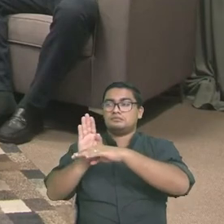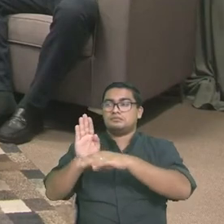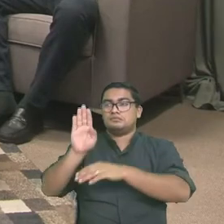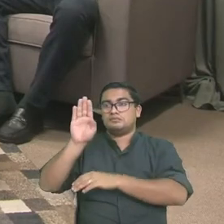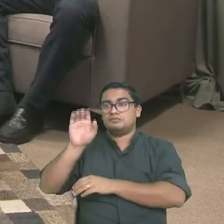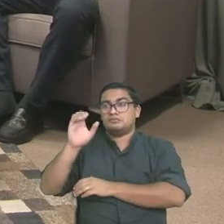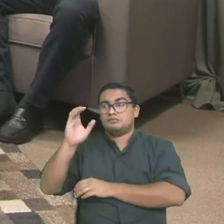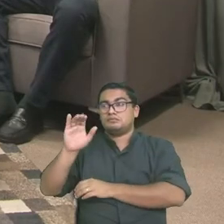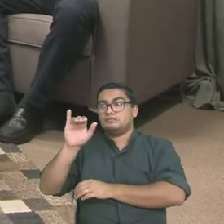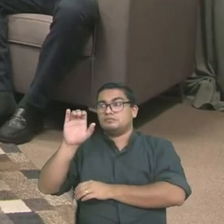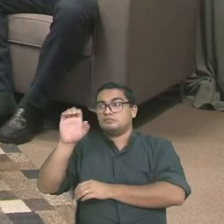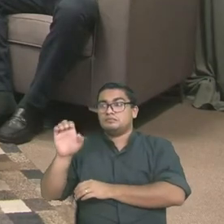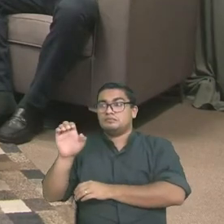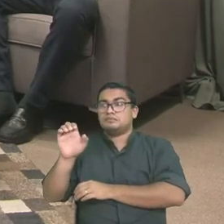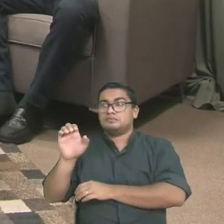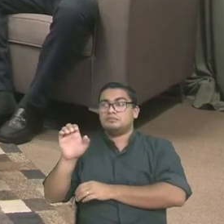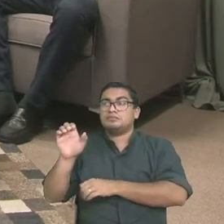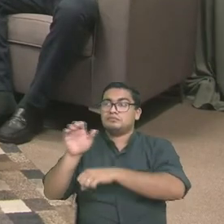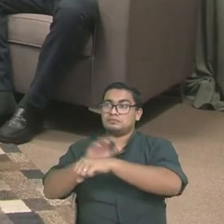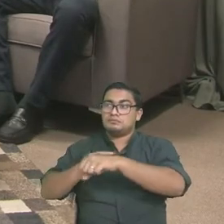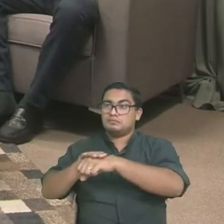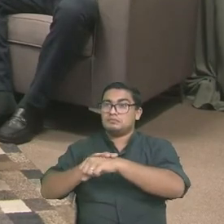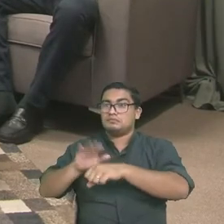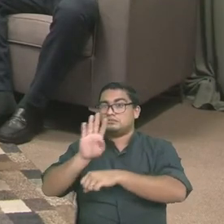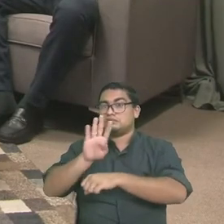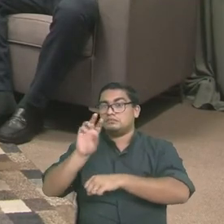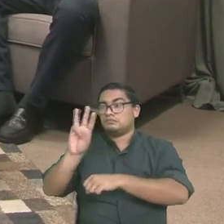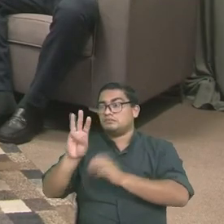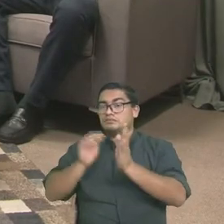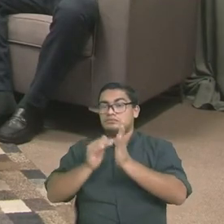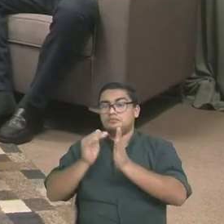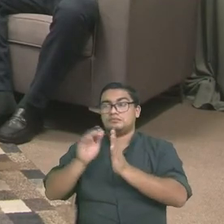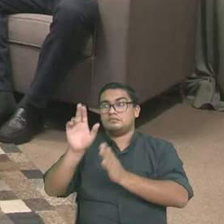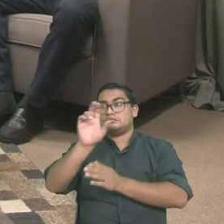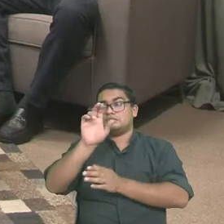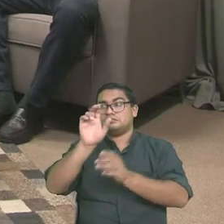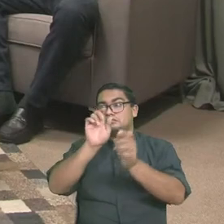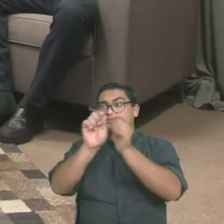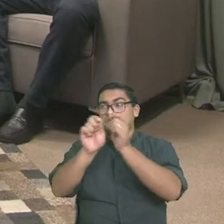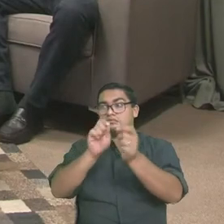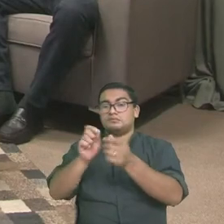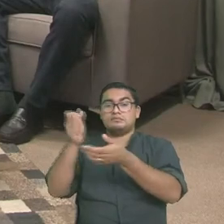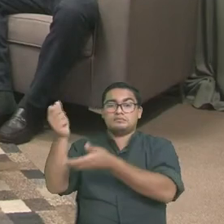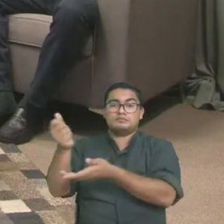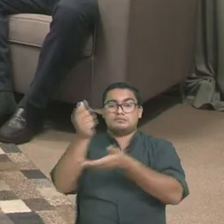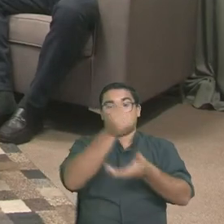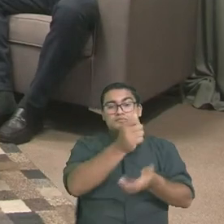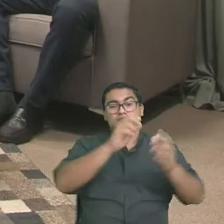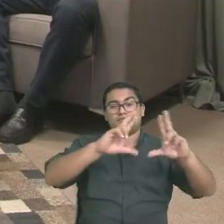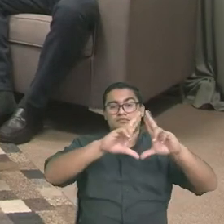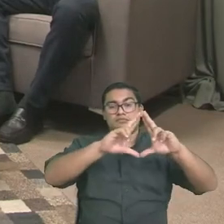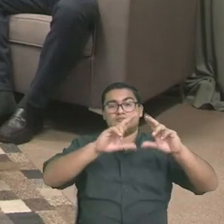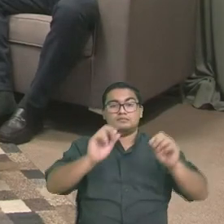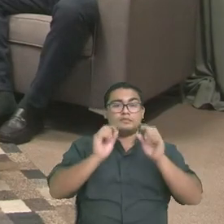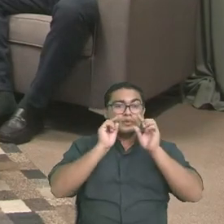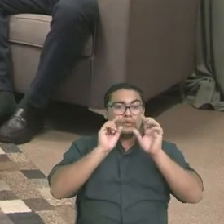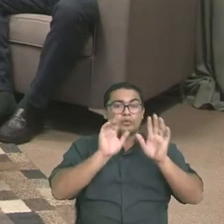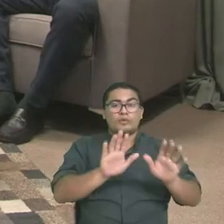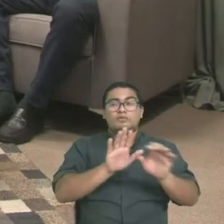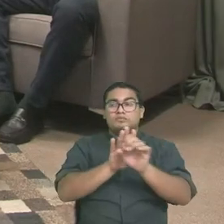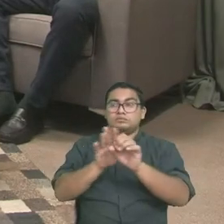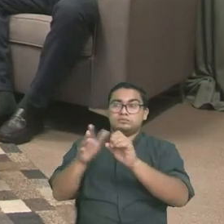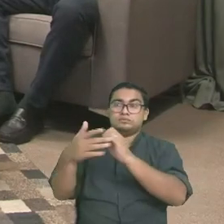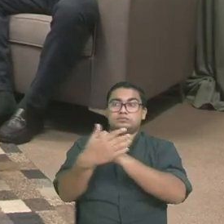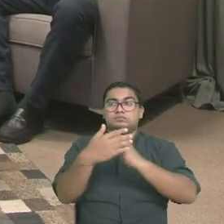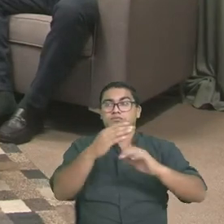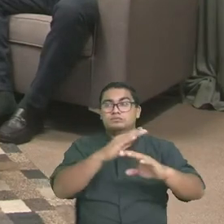está autorizando 43 millones de dólares para fortalecer, y además, ¿por qué lo están